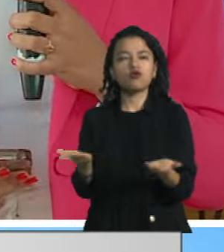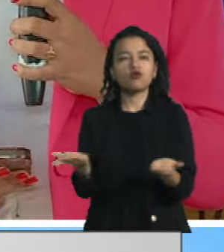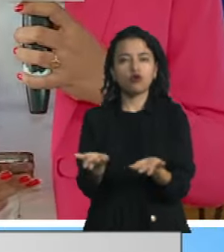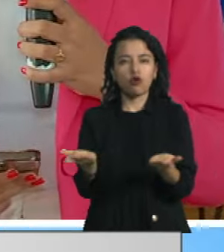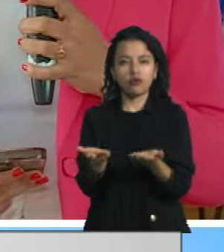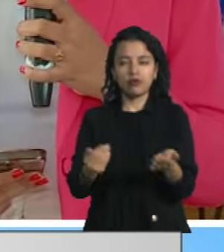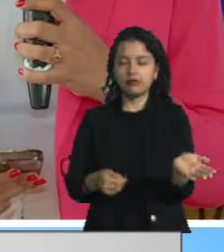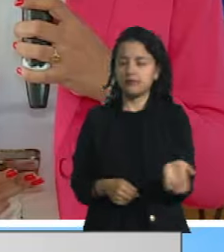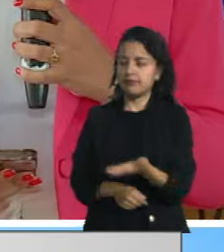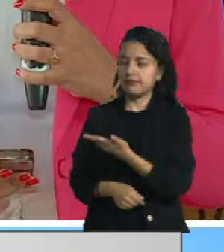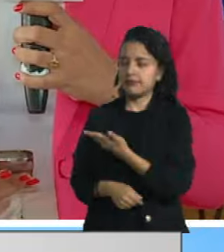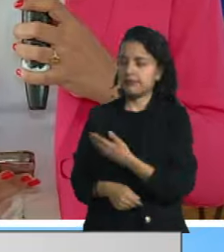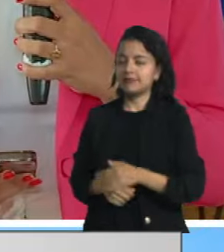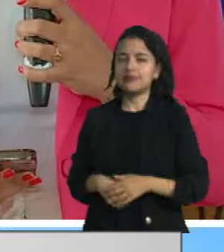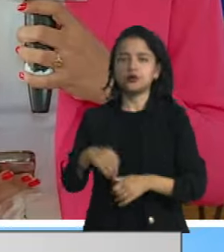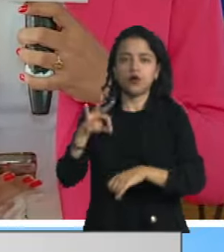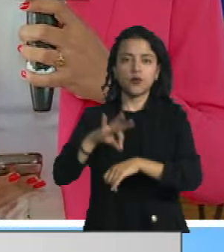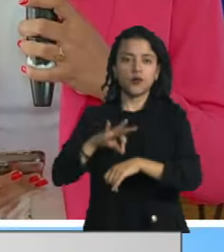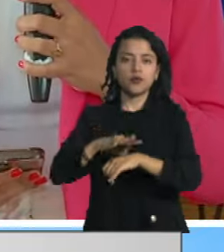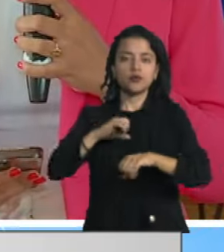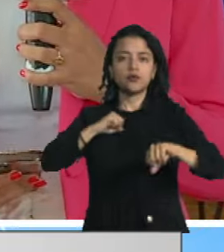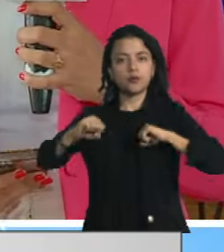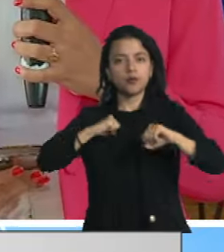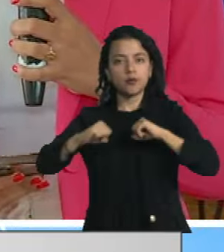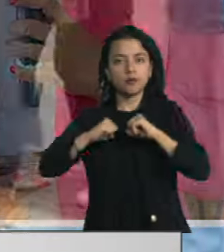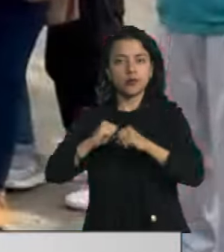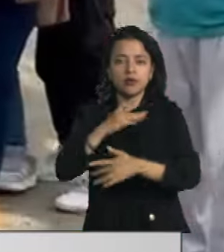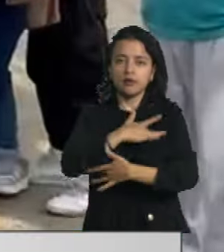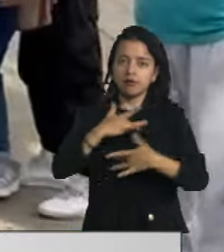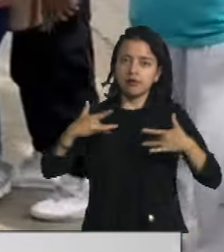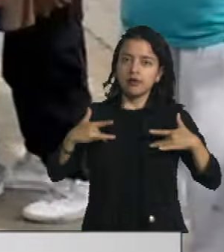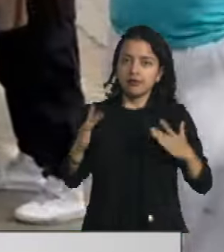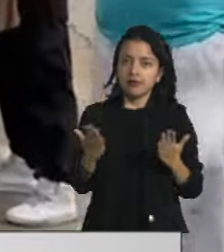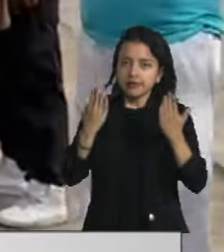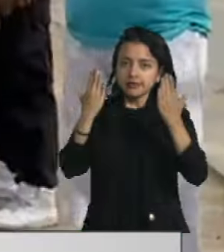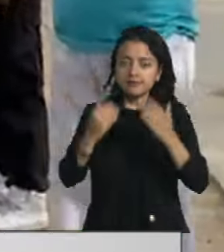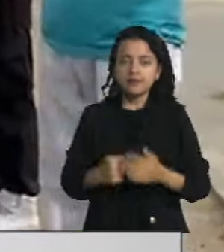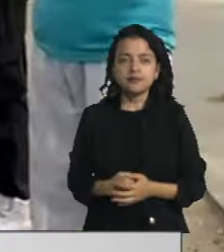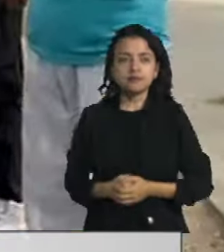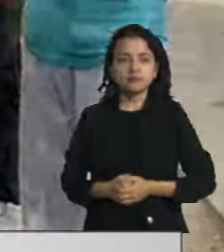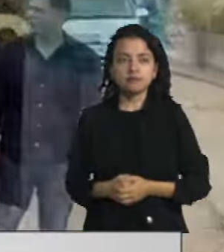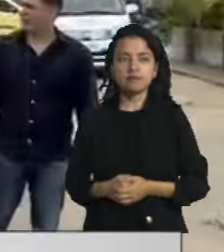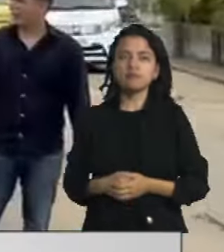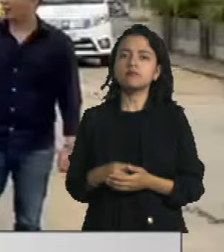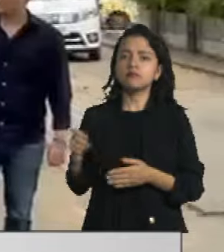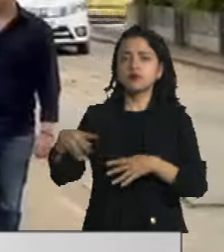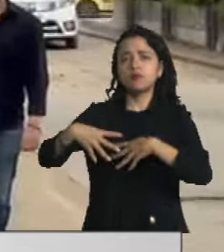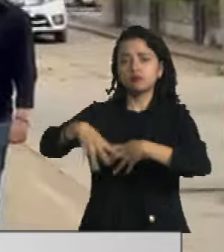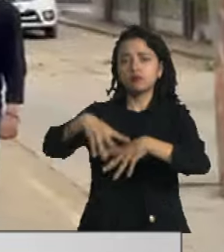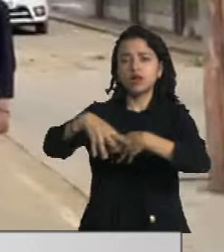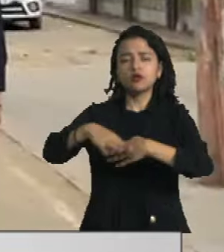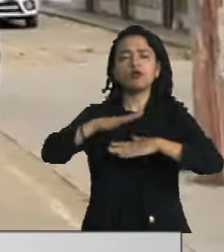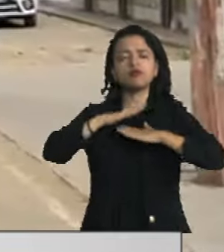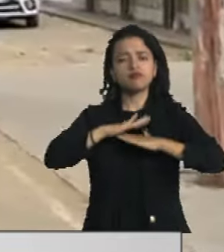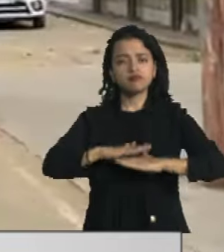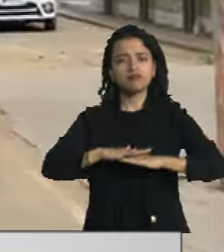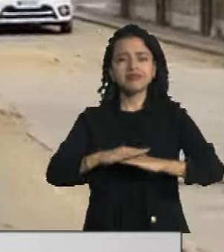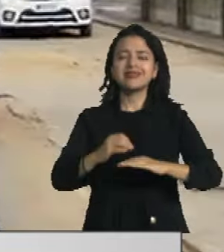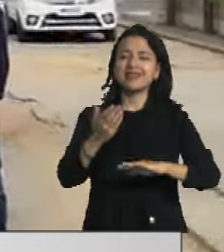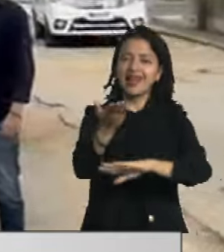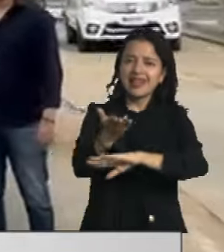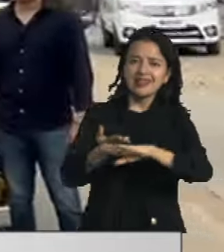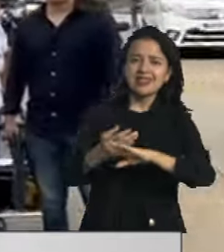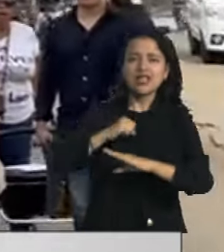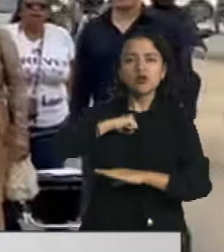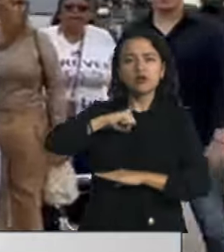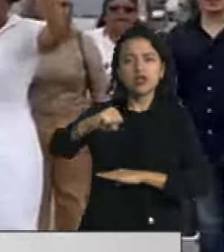esta ocasión a cargo de la Fundación Movimiento por la Salud, quienes a través de un plantón pacífico pretenden reclamar los derechos de